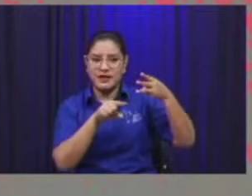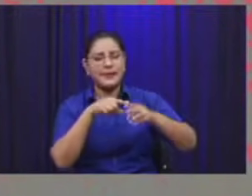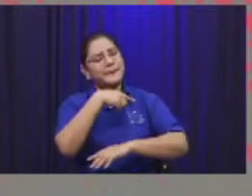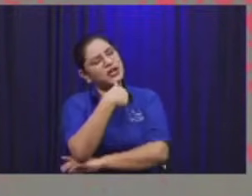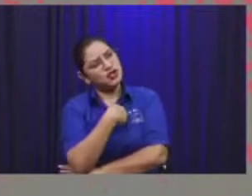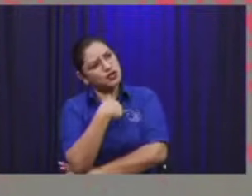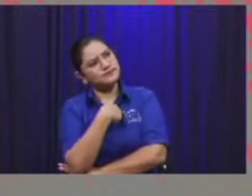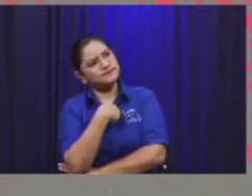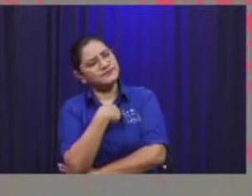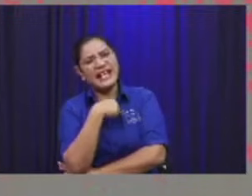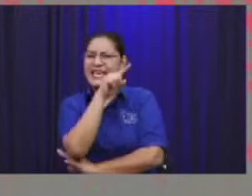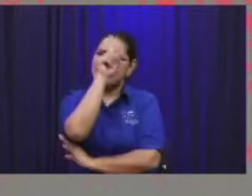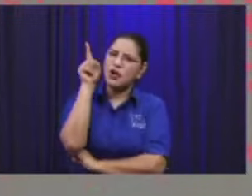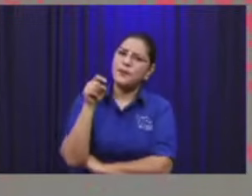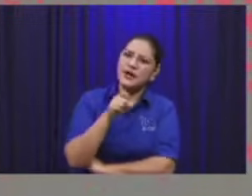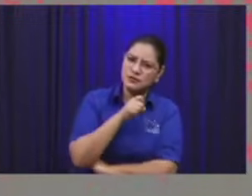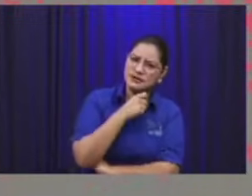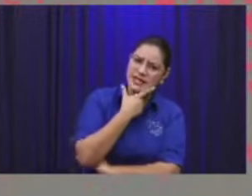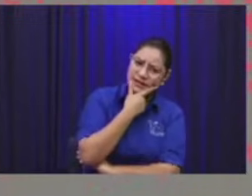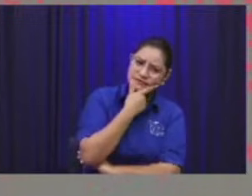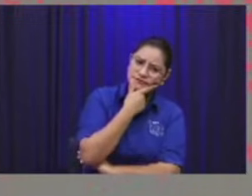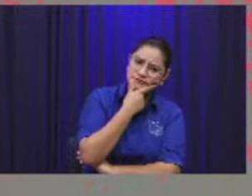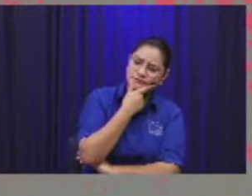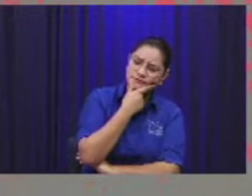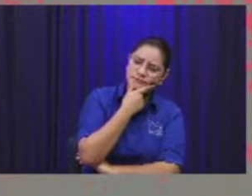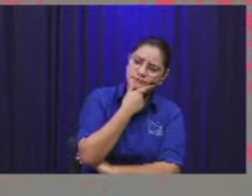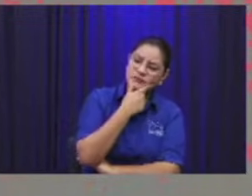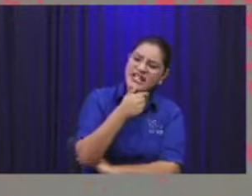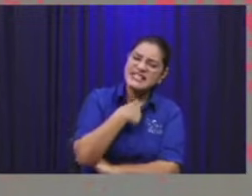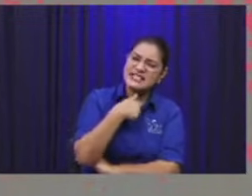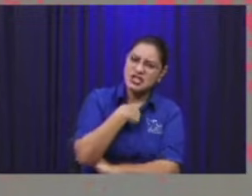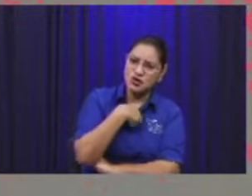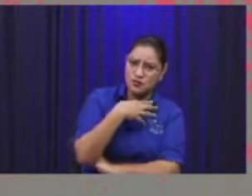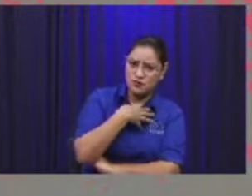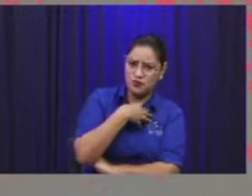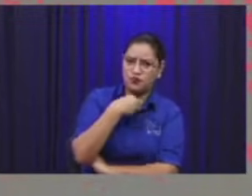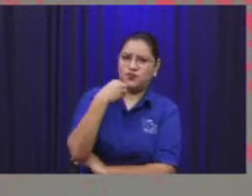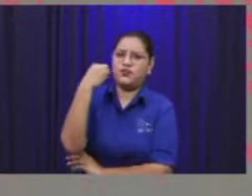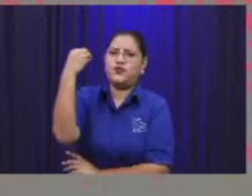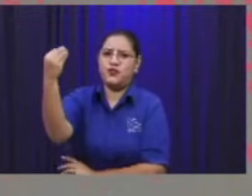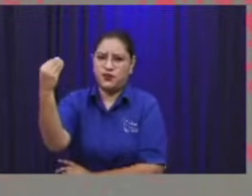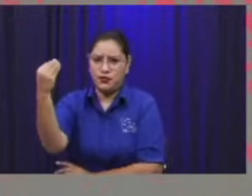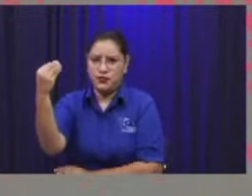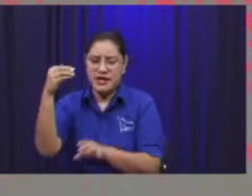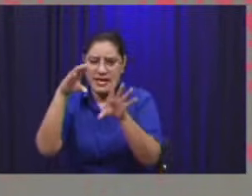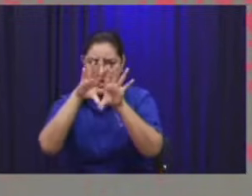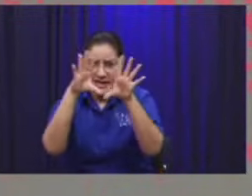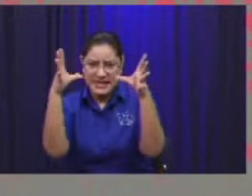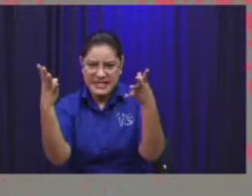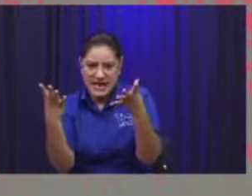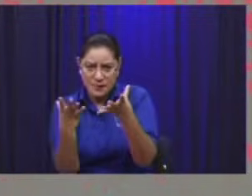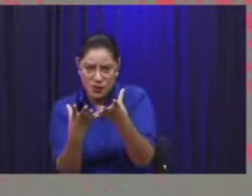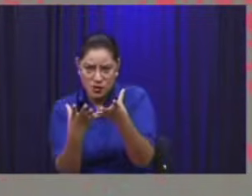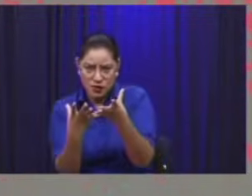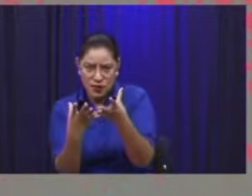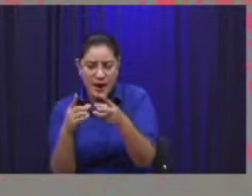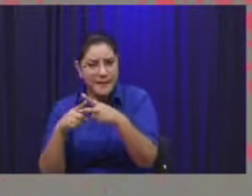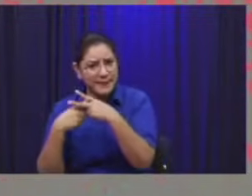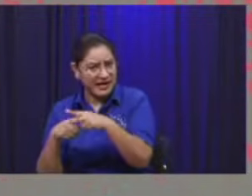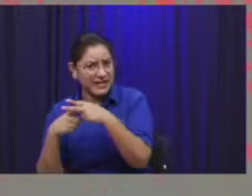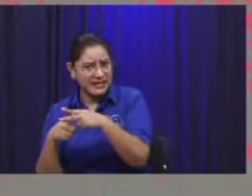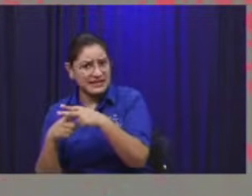usted si es salir del mundo para iniciar una vida cristiana esto más